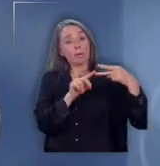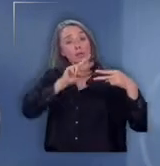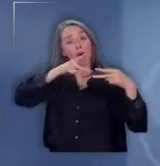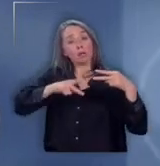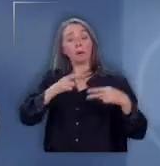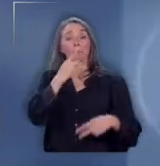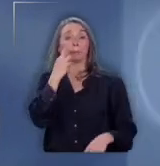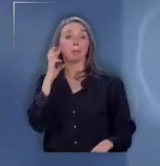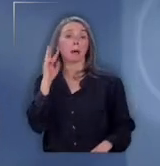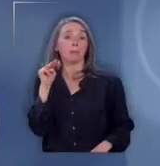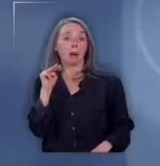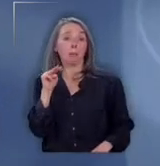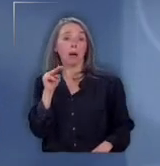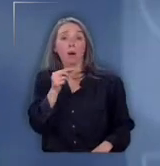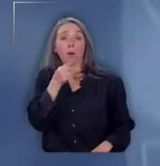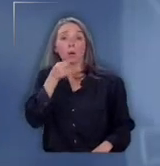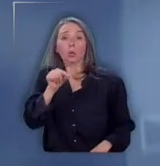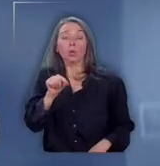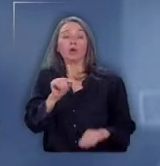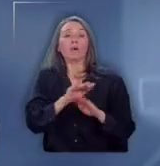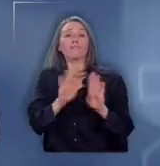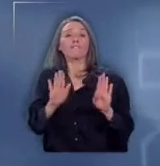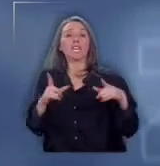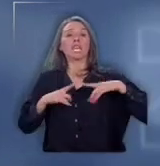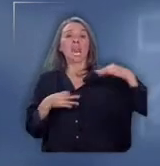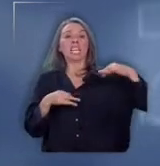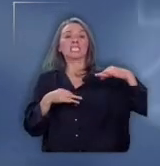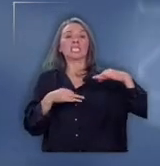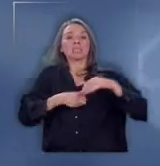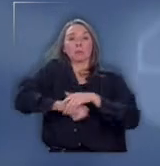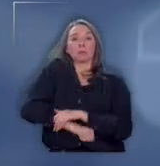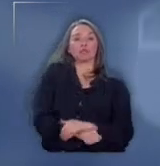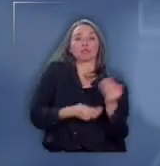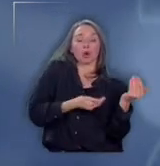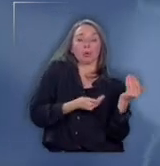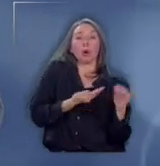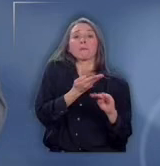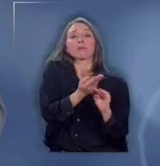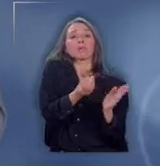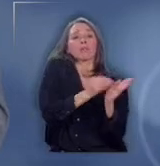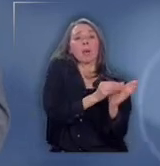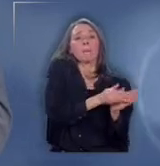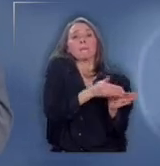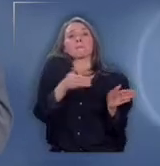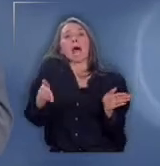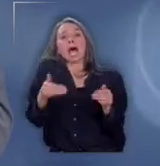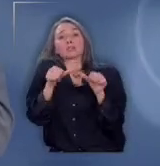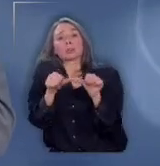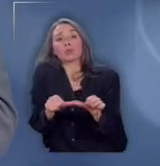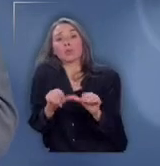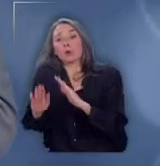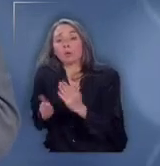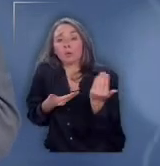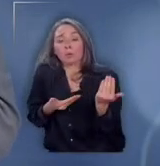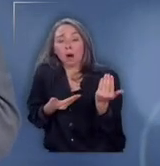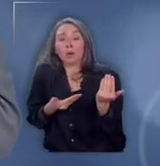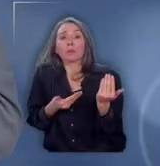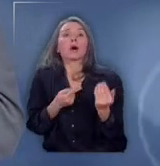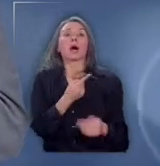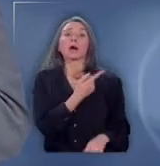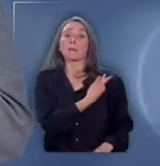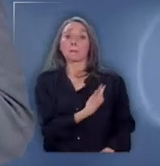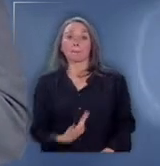padres y madres que se aprestan a terminar su postnatal y están solicitando una extensión este beneficio de emergencia llevó a la